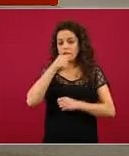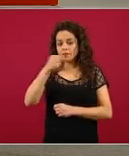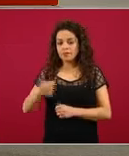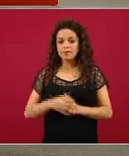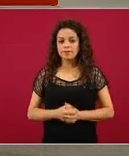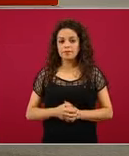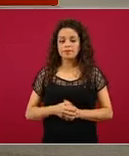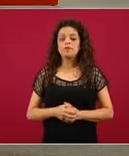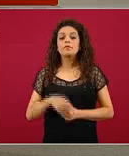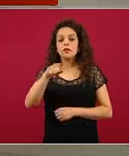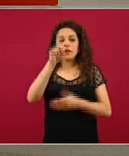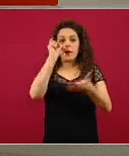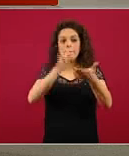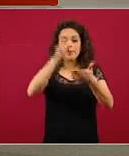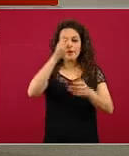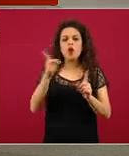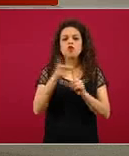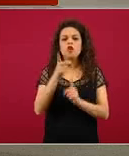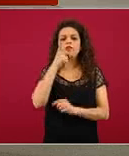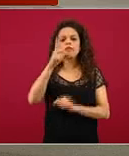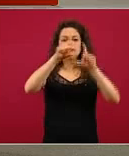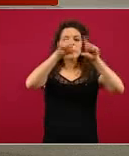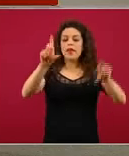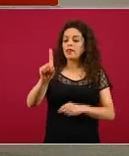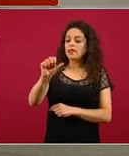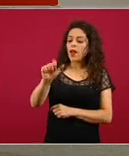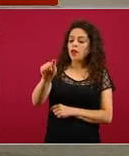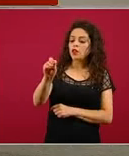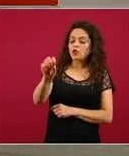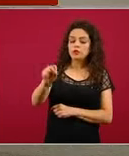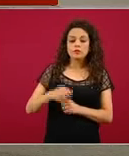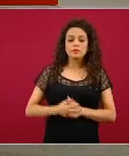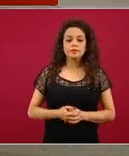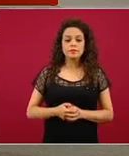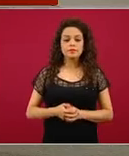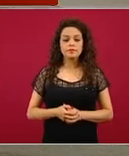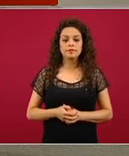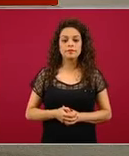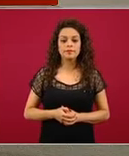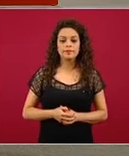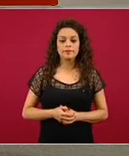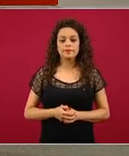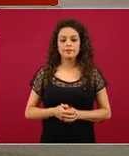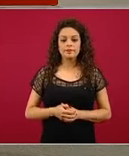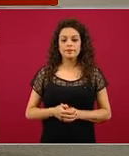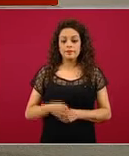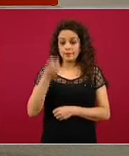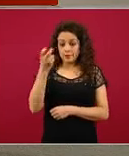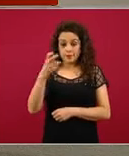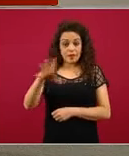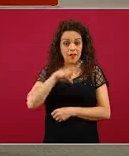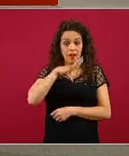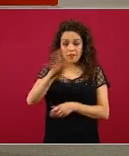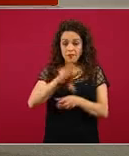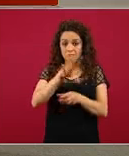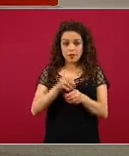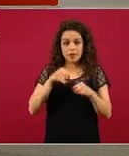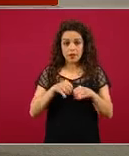vamos a datos. Para ir al tablero general de CONACYT. Tablero general de CONACYT. Aquí está la información.